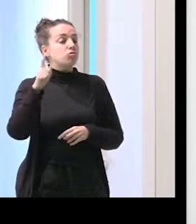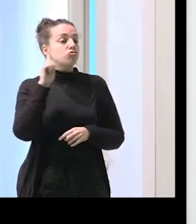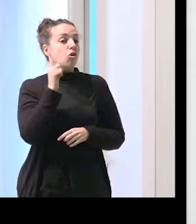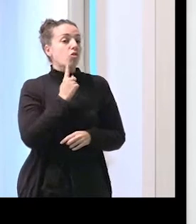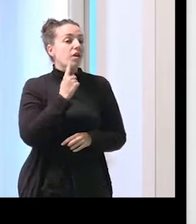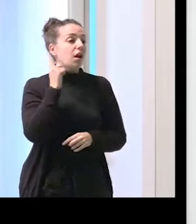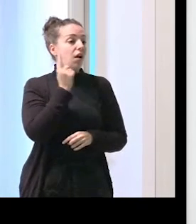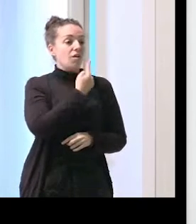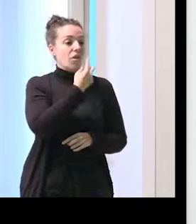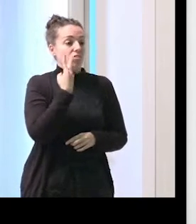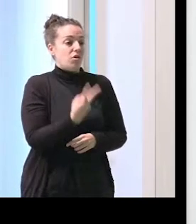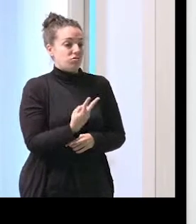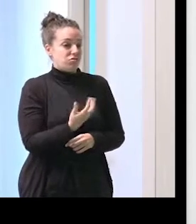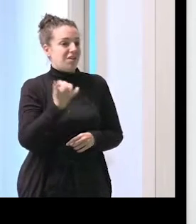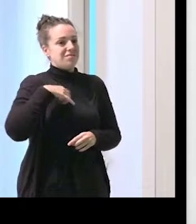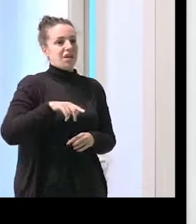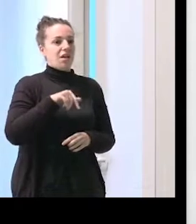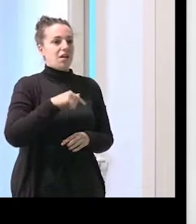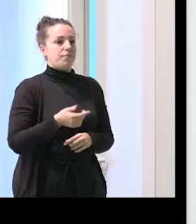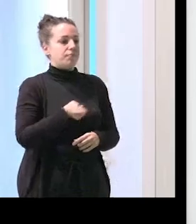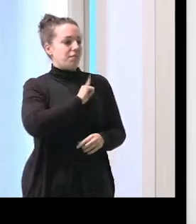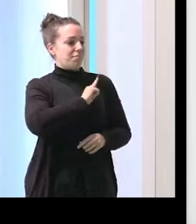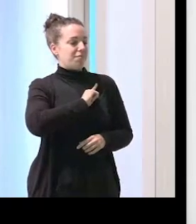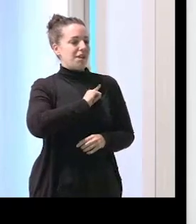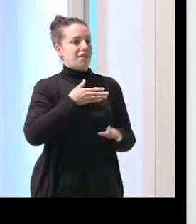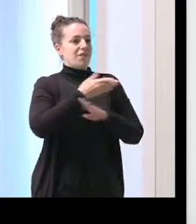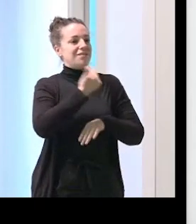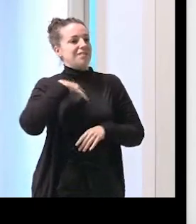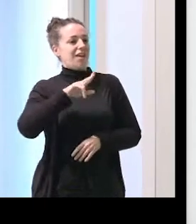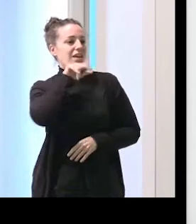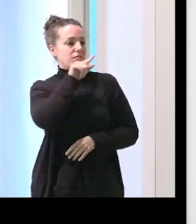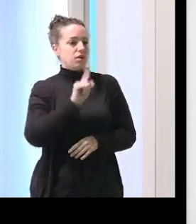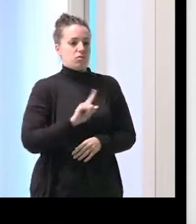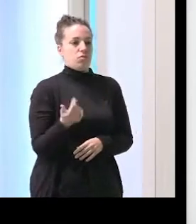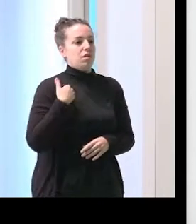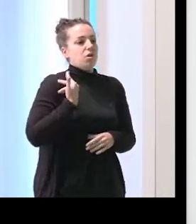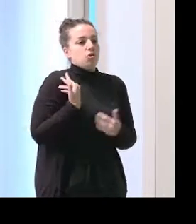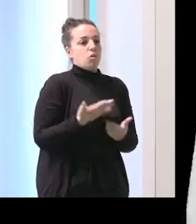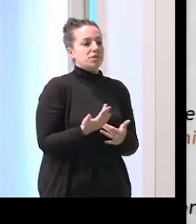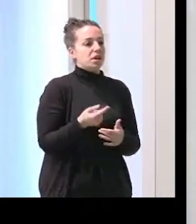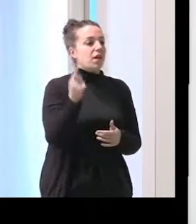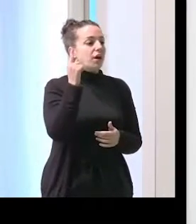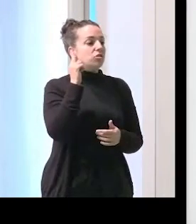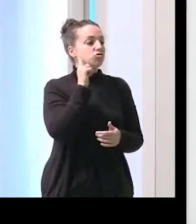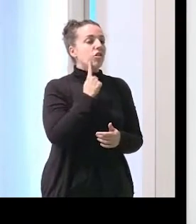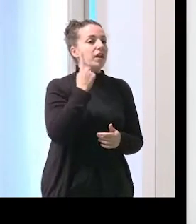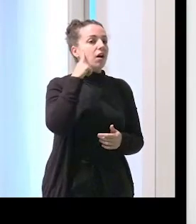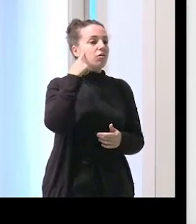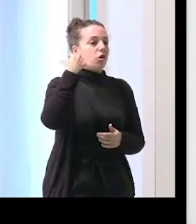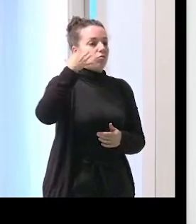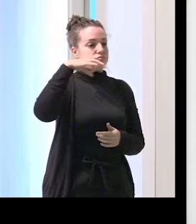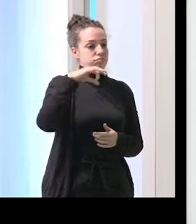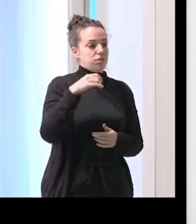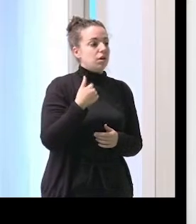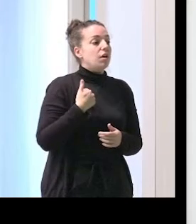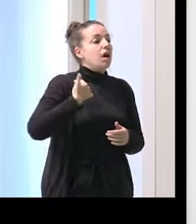hablaba, ya con todos cuando iban a la mili hablaban. Pues estamos en esta situación en este momento. No pasa nada con la sordera unilateral. Vamos